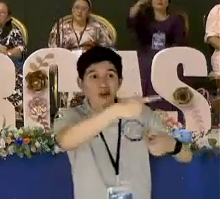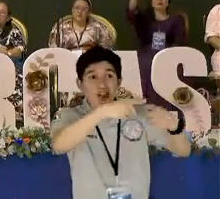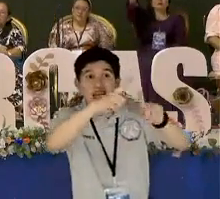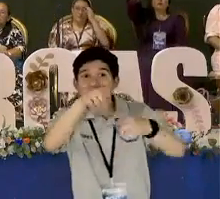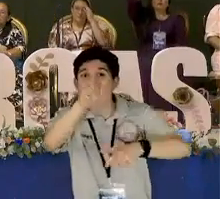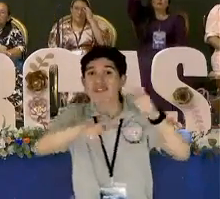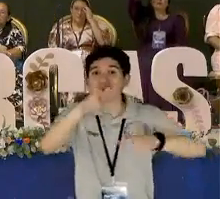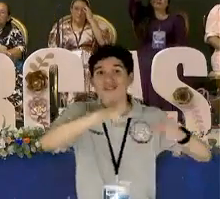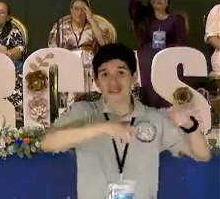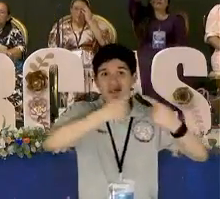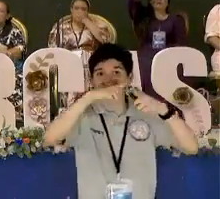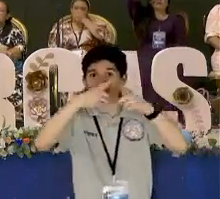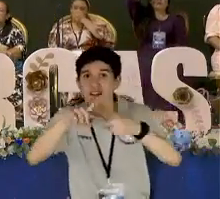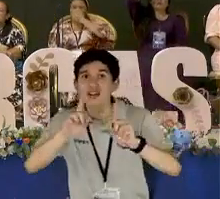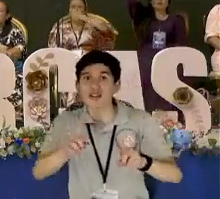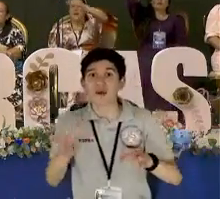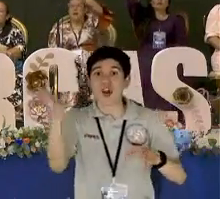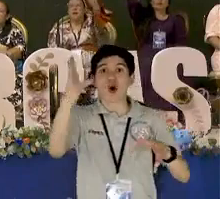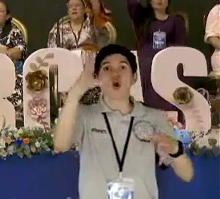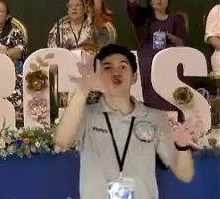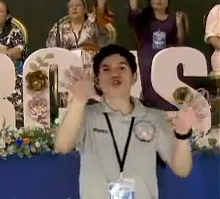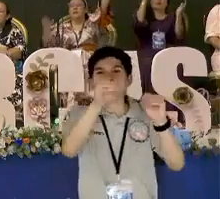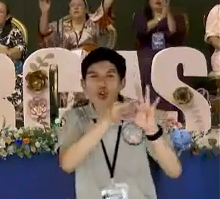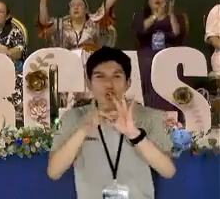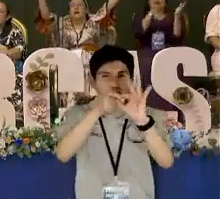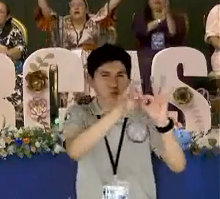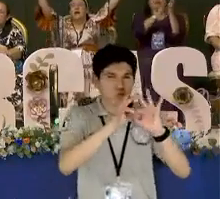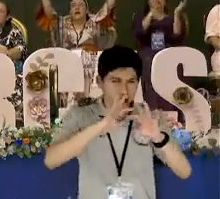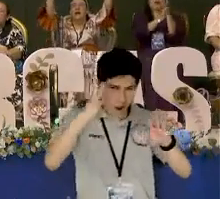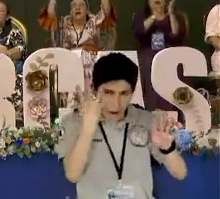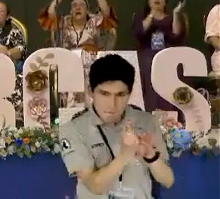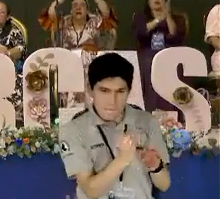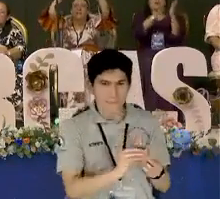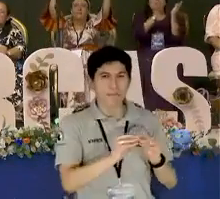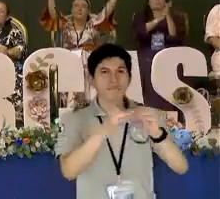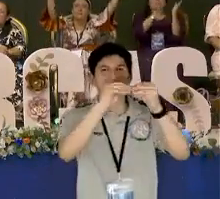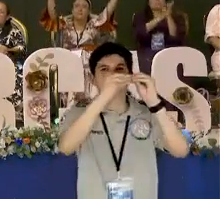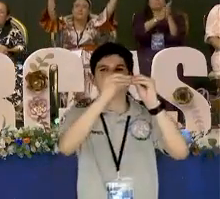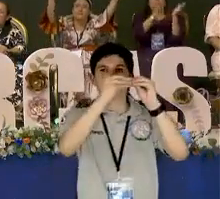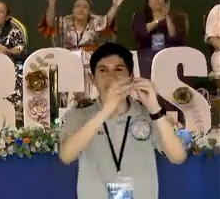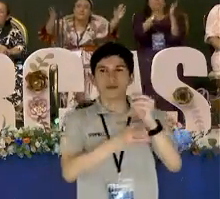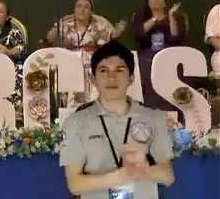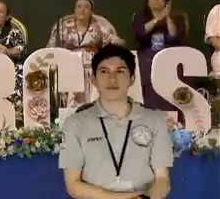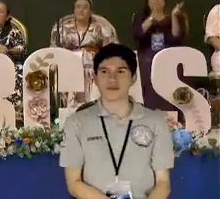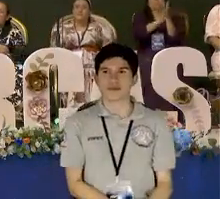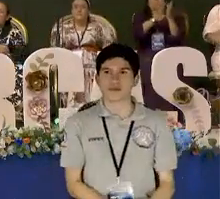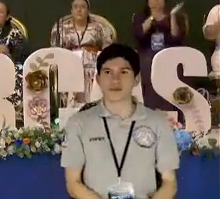cuerpo es Cristo Jesús. A Él sea la gloria.